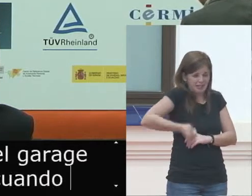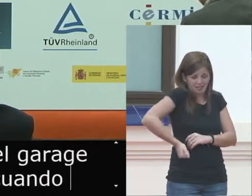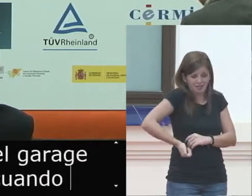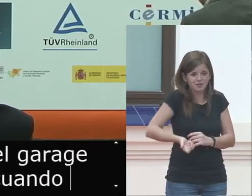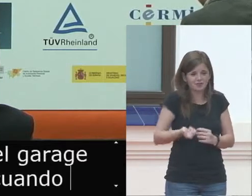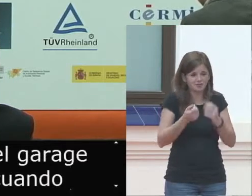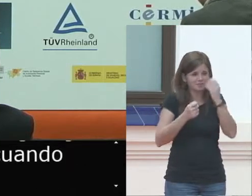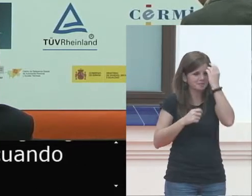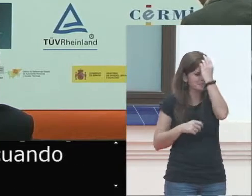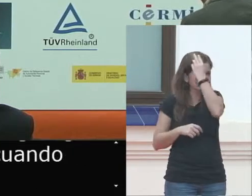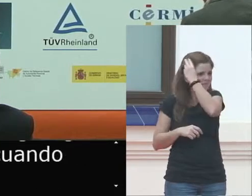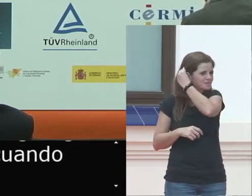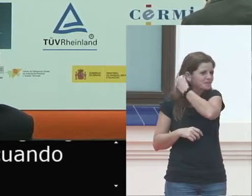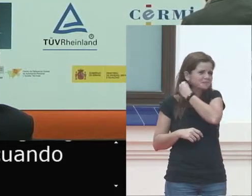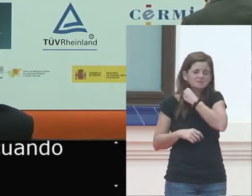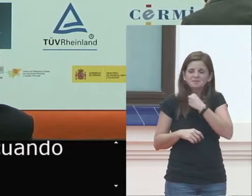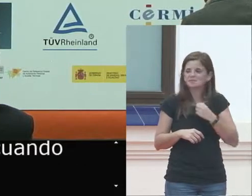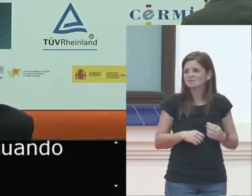usada.